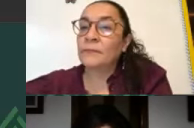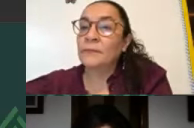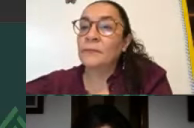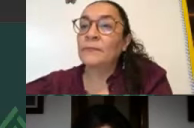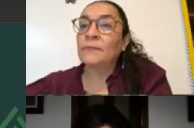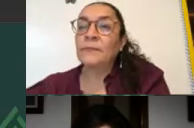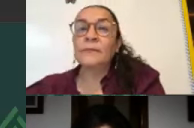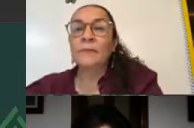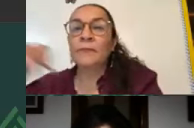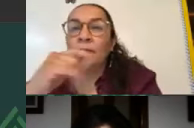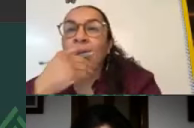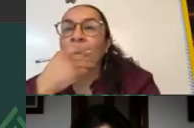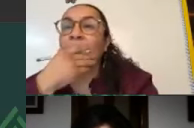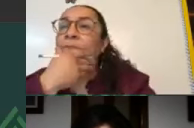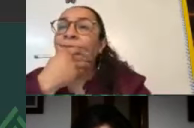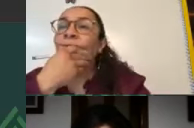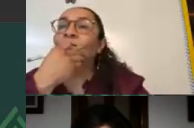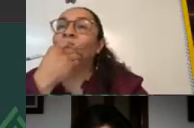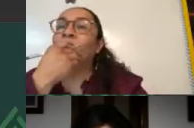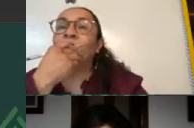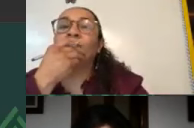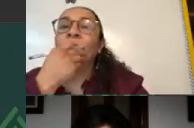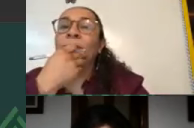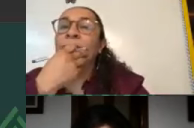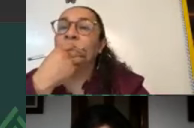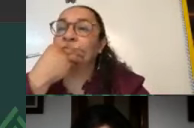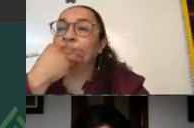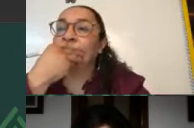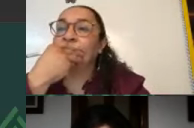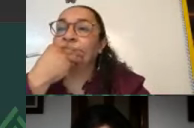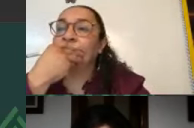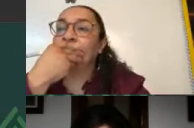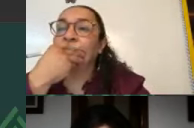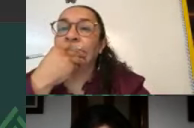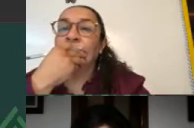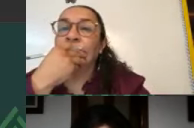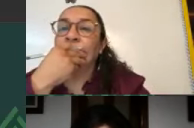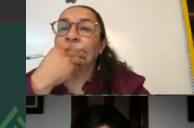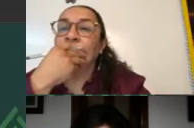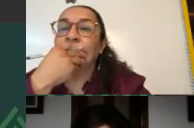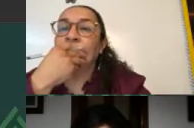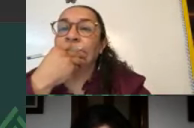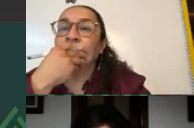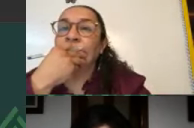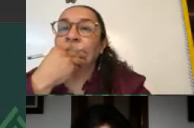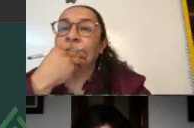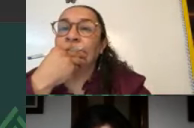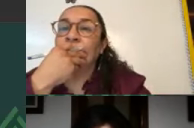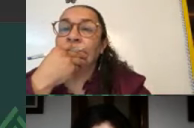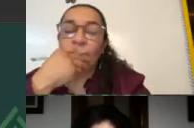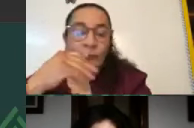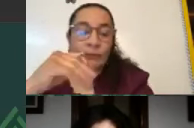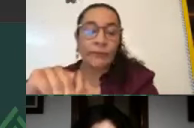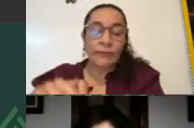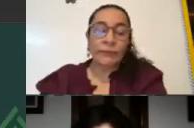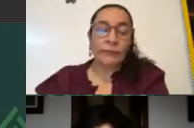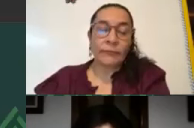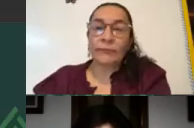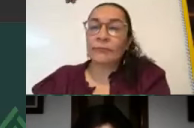fiscal especial, se busca proteger de manera especial a los adultos mayores, personas con